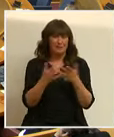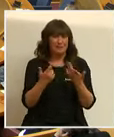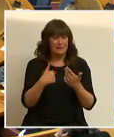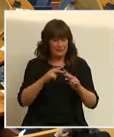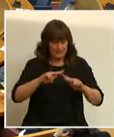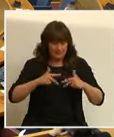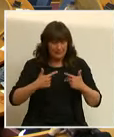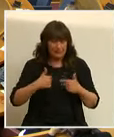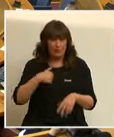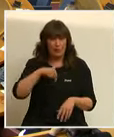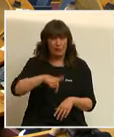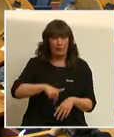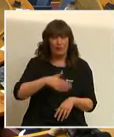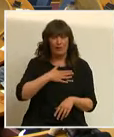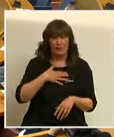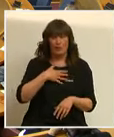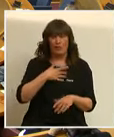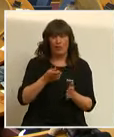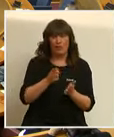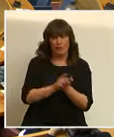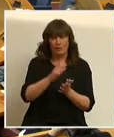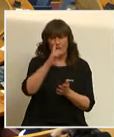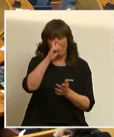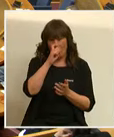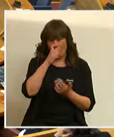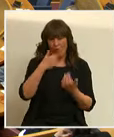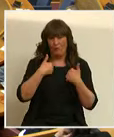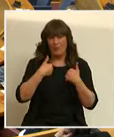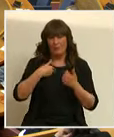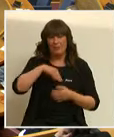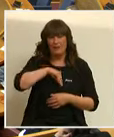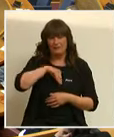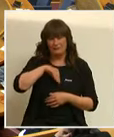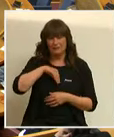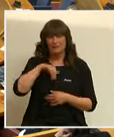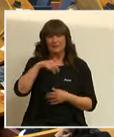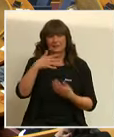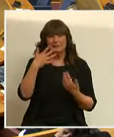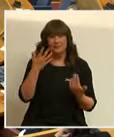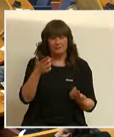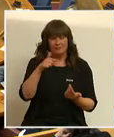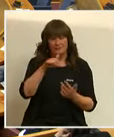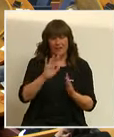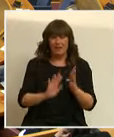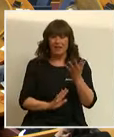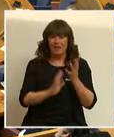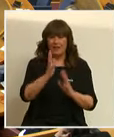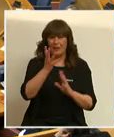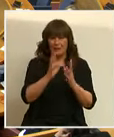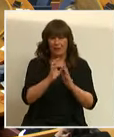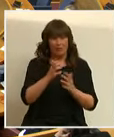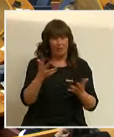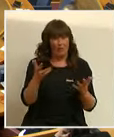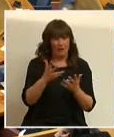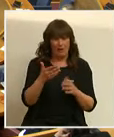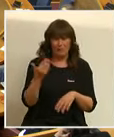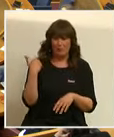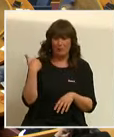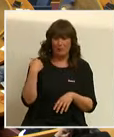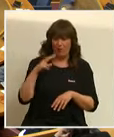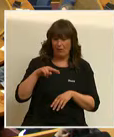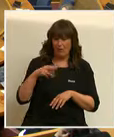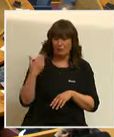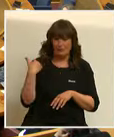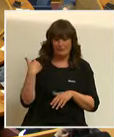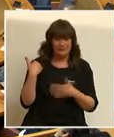hoy tener nuevamente un recuerdo para las víctimas y damnificados en el grave incendio sucedido en el barrio de Campanar hace poco más de